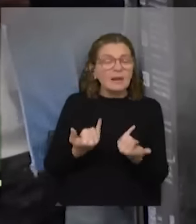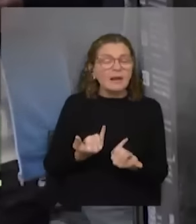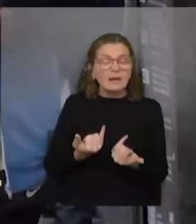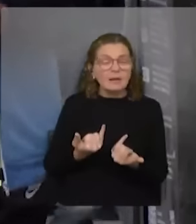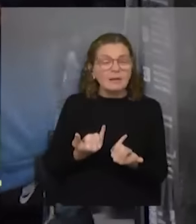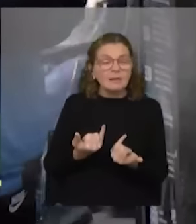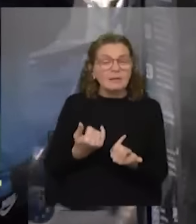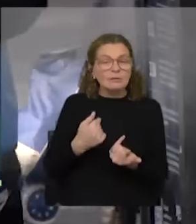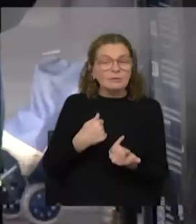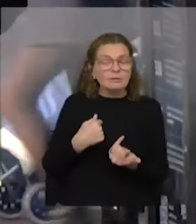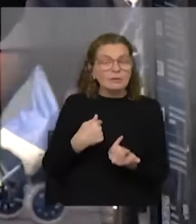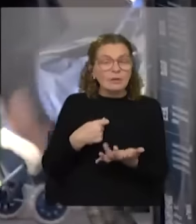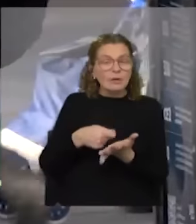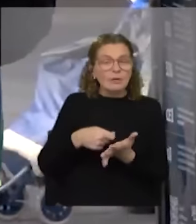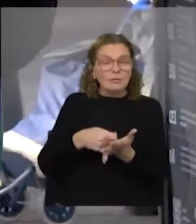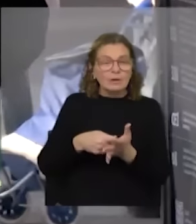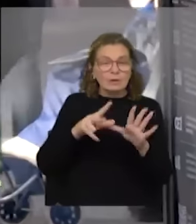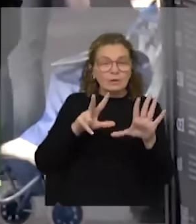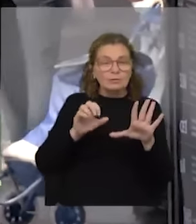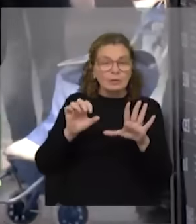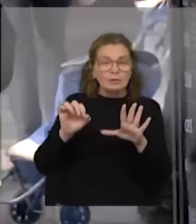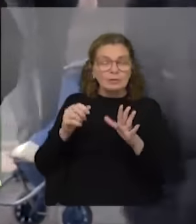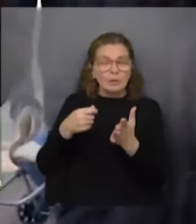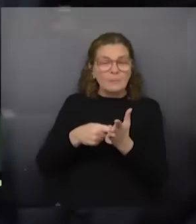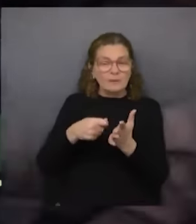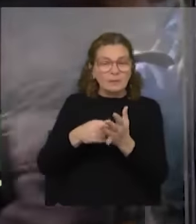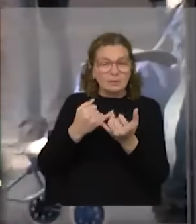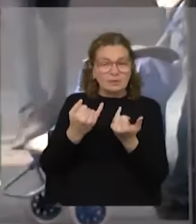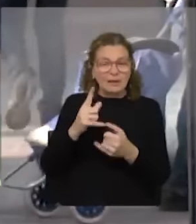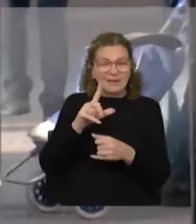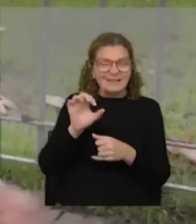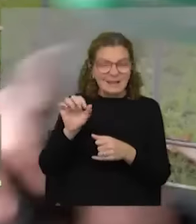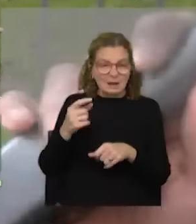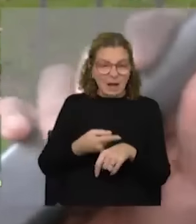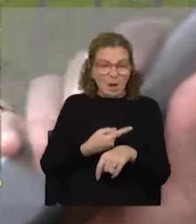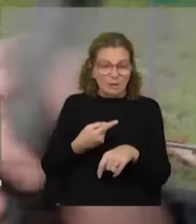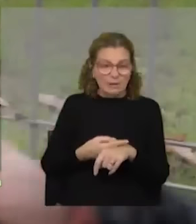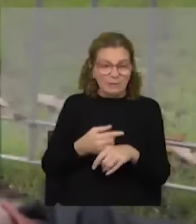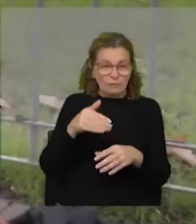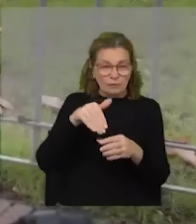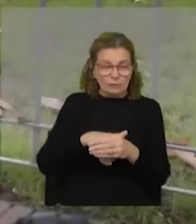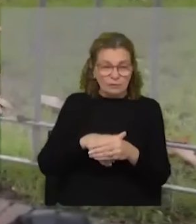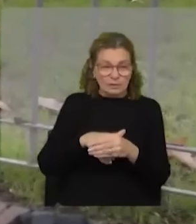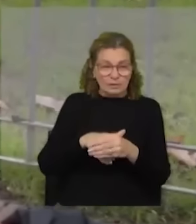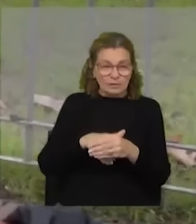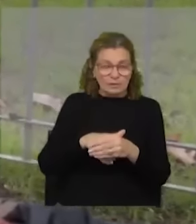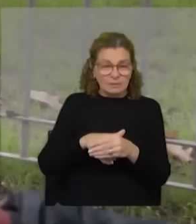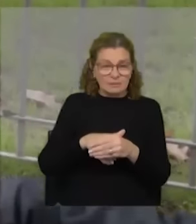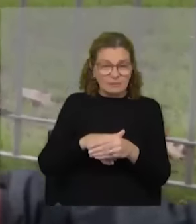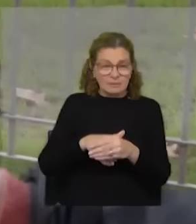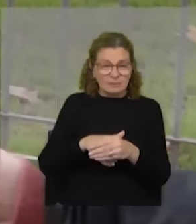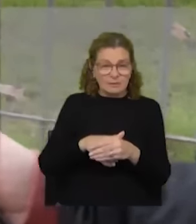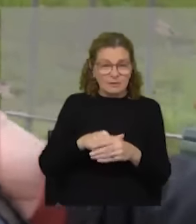Eh sí yo estoy cobrando 800 pesos por día o sea 100 pesos la hora vas a votar a tabárez eh